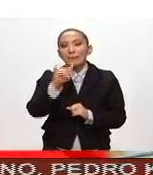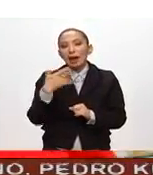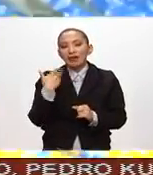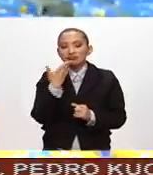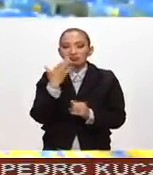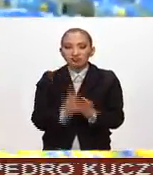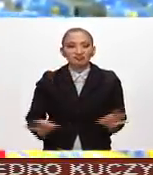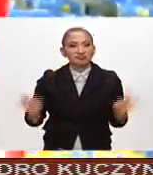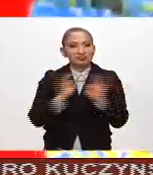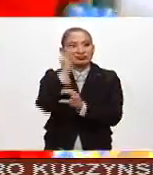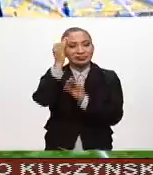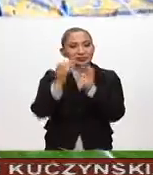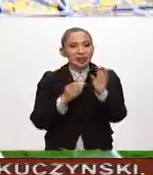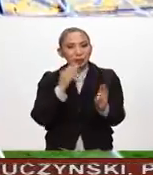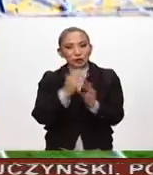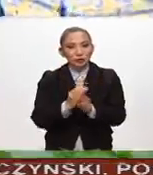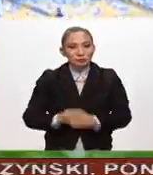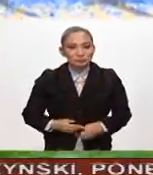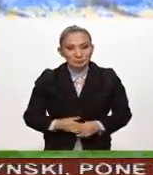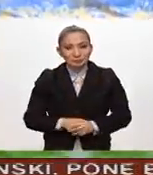más importante del mundo.